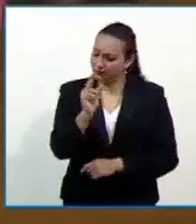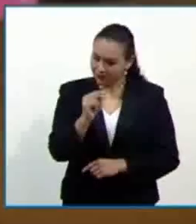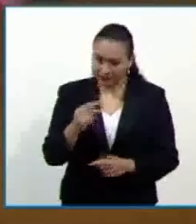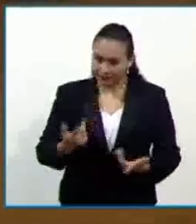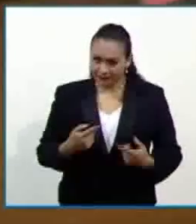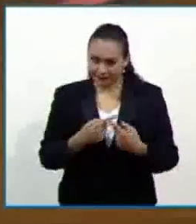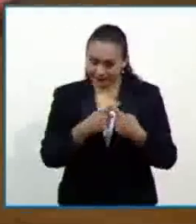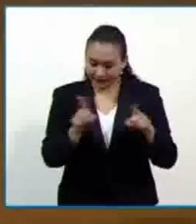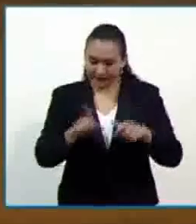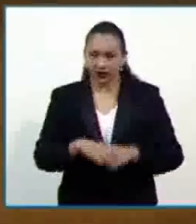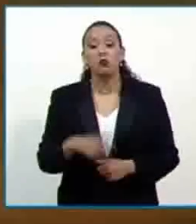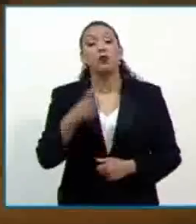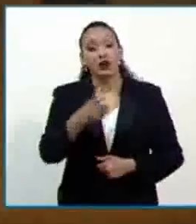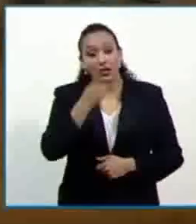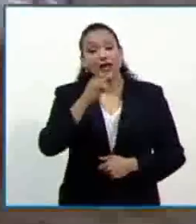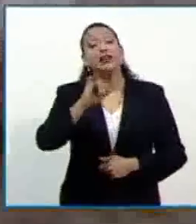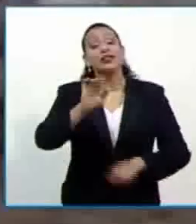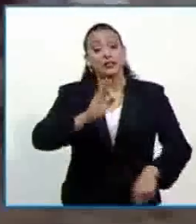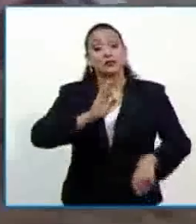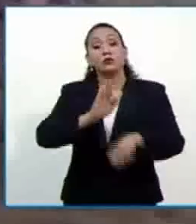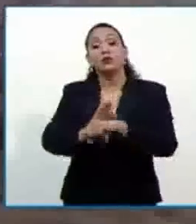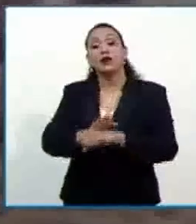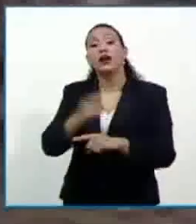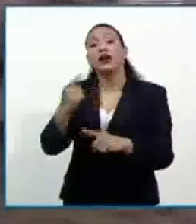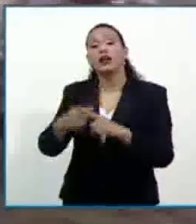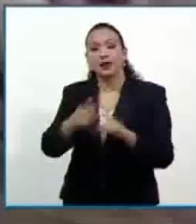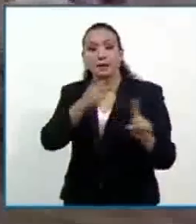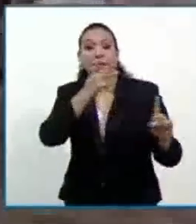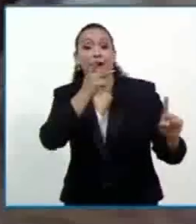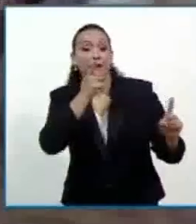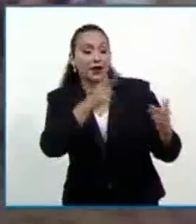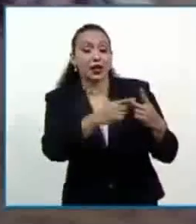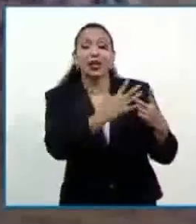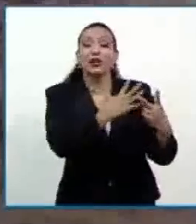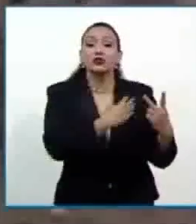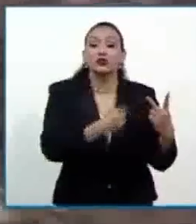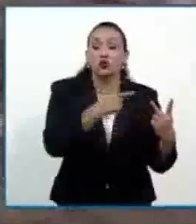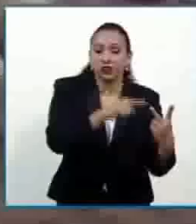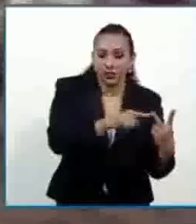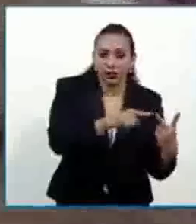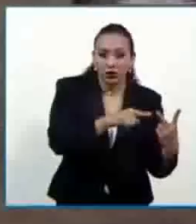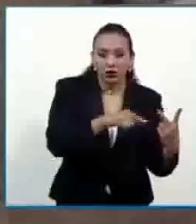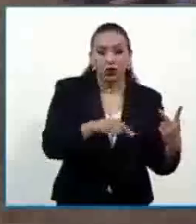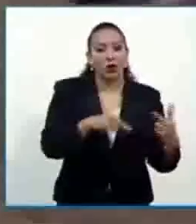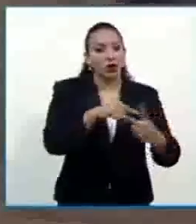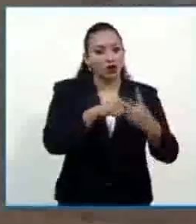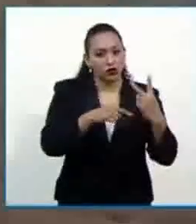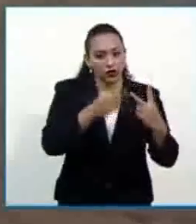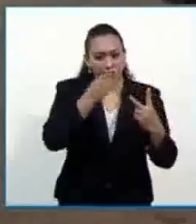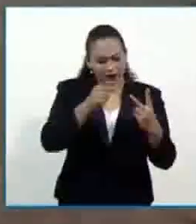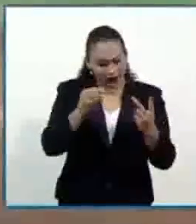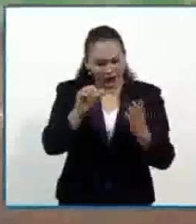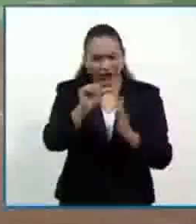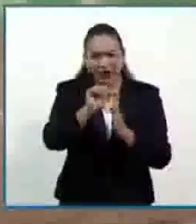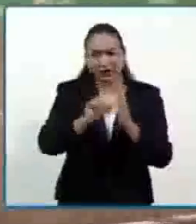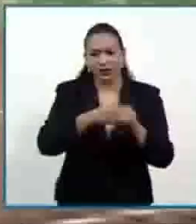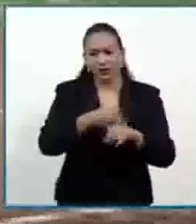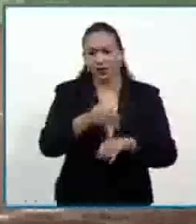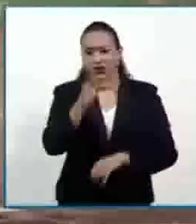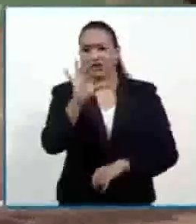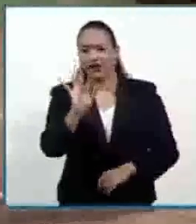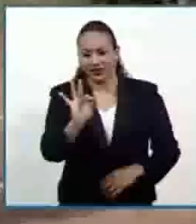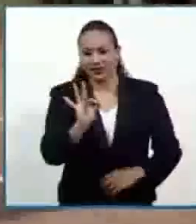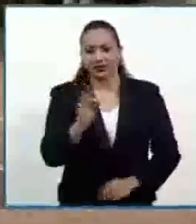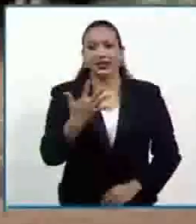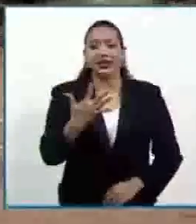este motivo, concedió la protección de la justicia a los padres y a su menor hijo que impugnaron la fracción 9ª del artículo